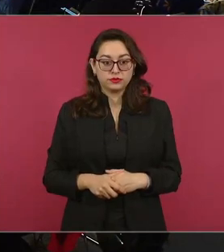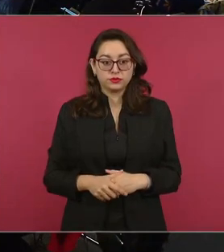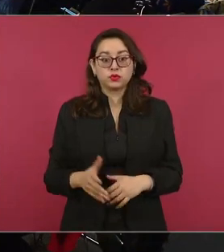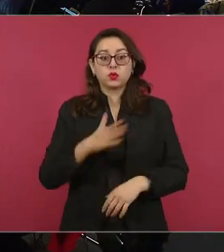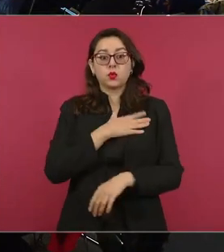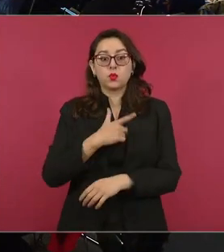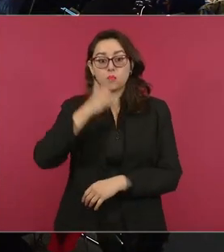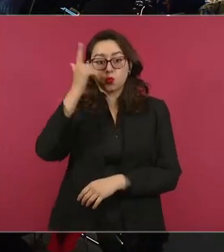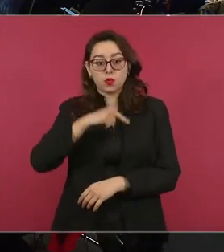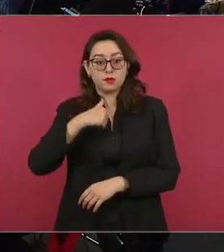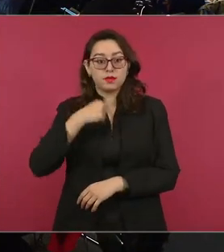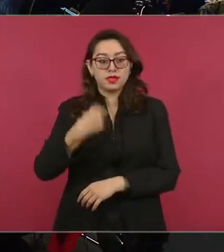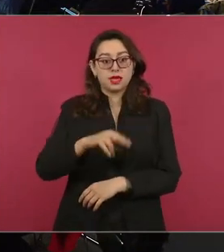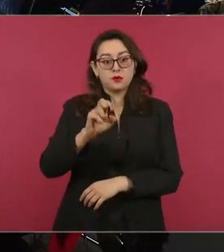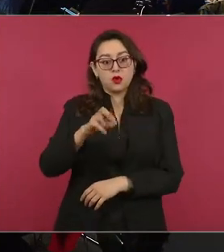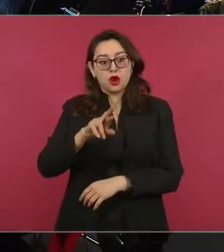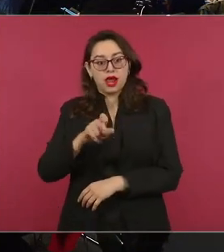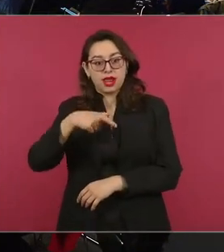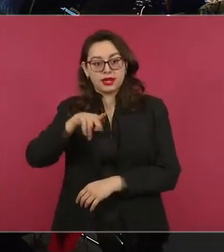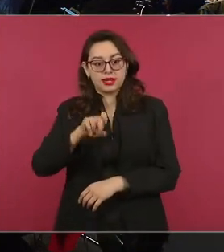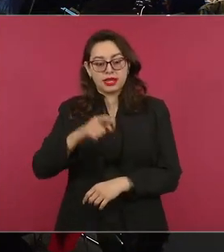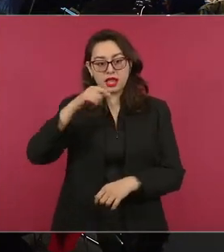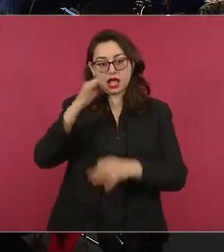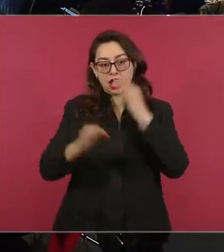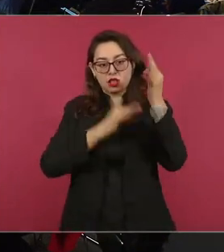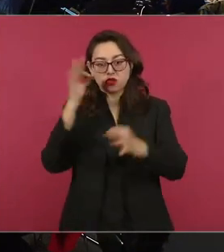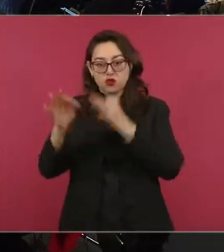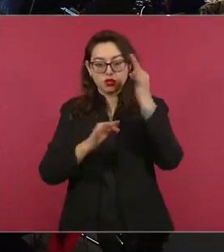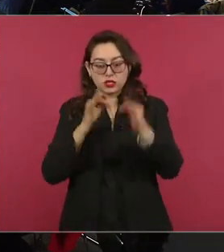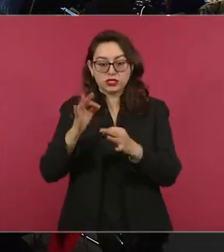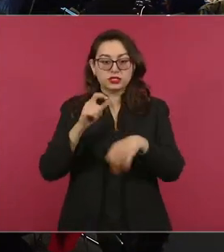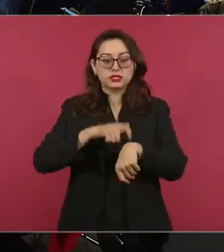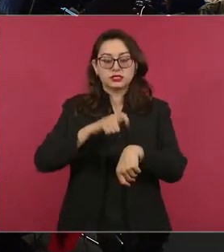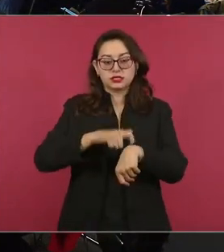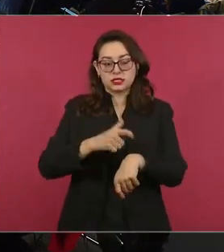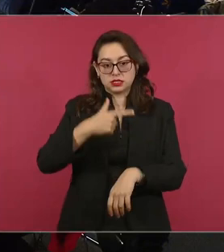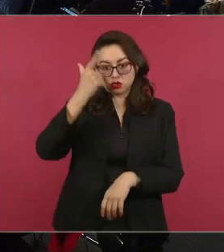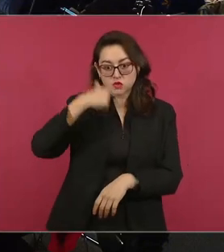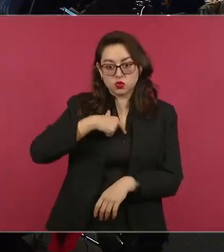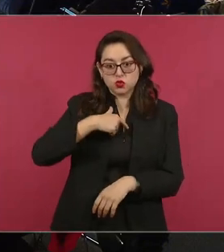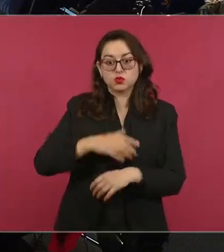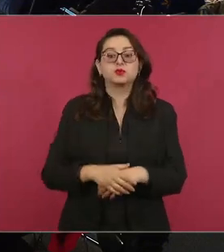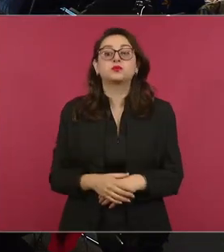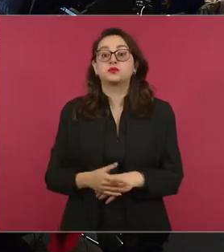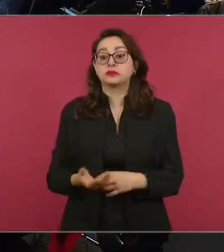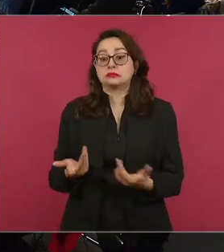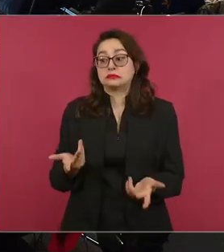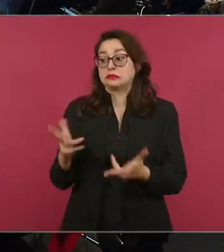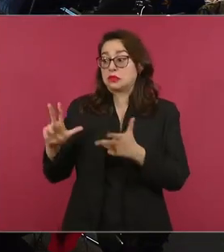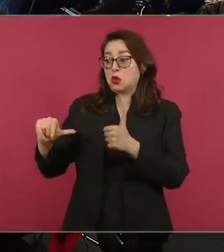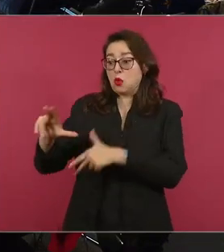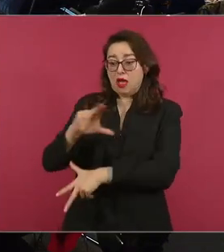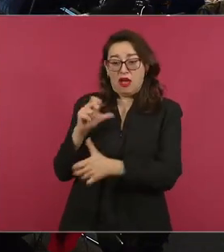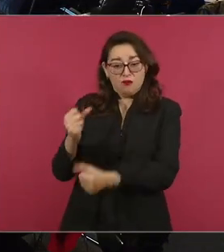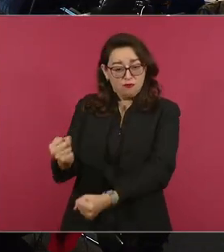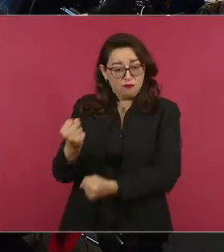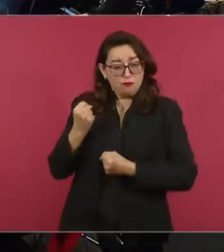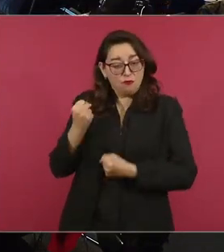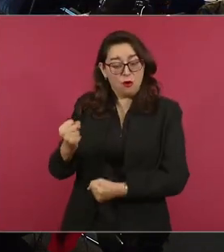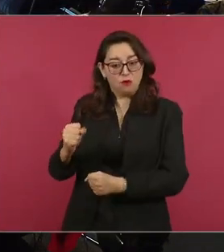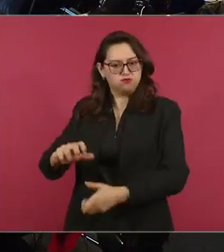Muy buenas noches, yo soy Enrique Acevedo. Estas son las noticias en punto en tan solo unas horas. Se espera que el poderoso huracán